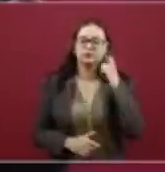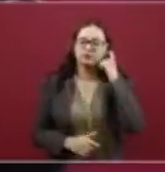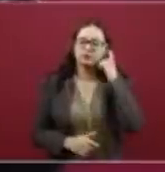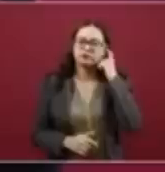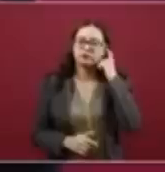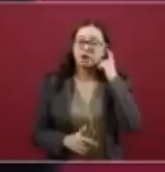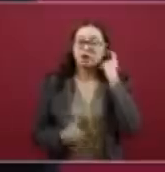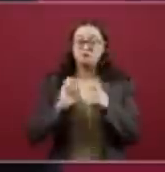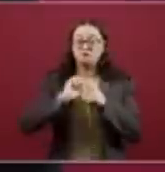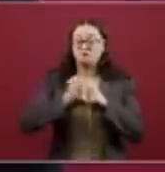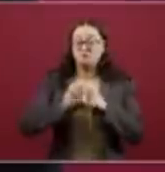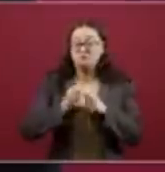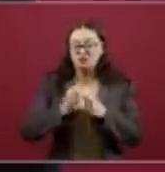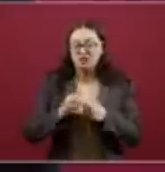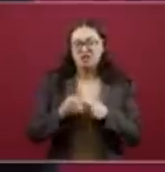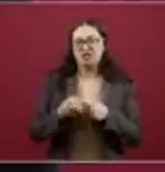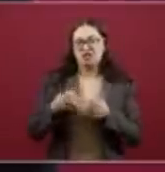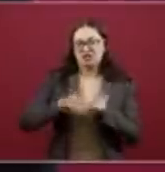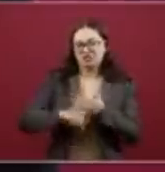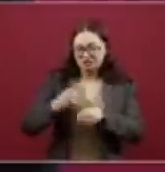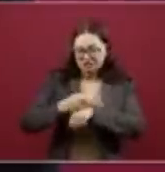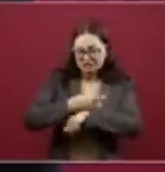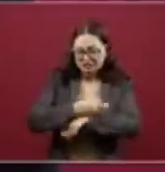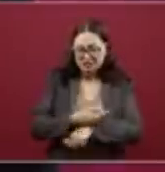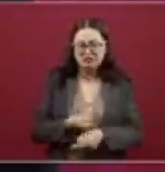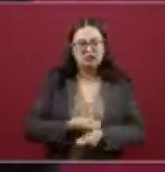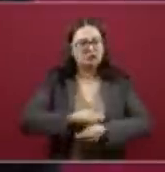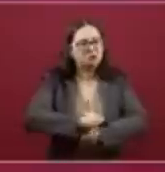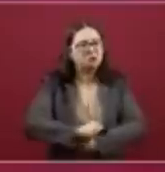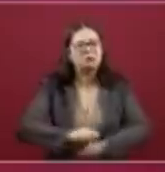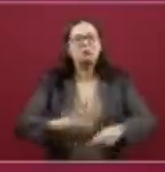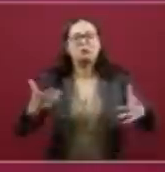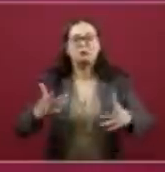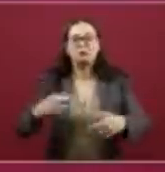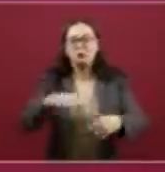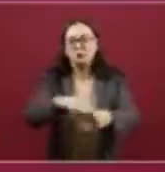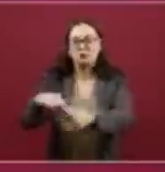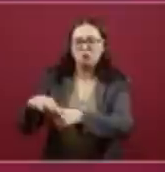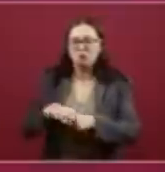con gorgojo, a cambio de votos,